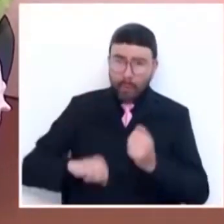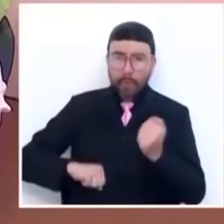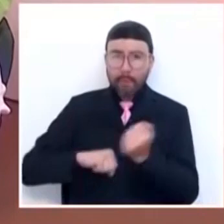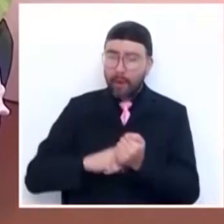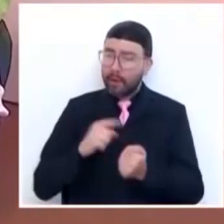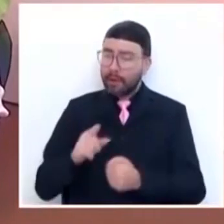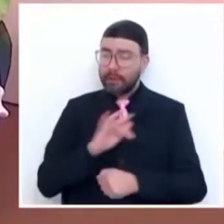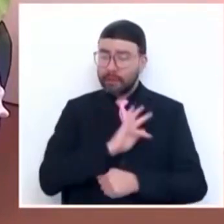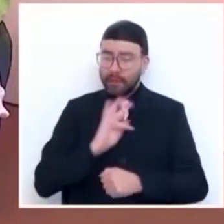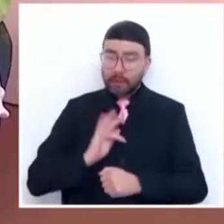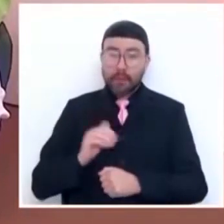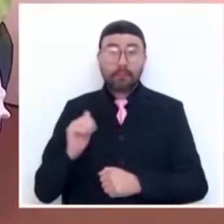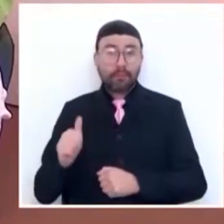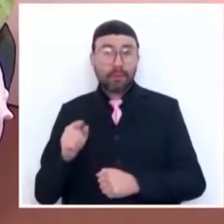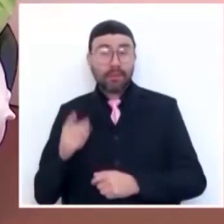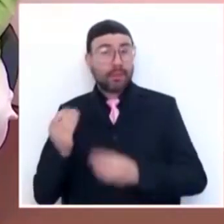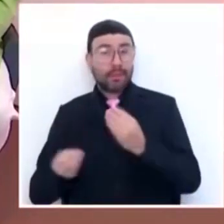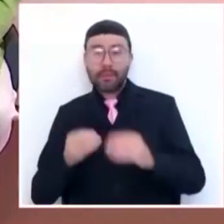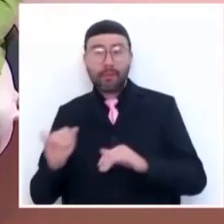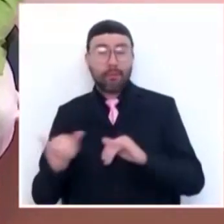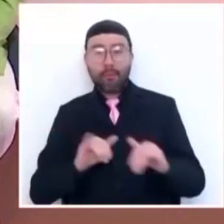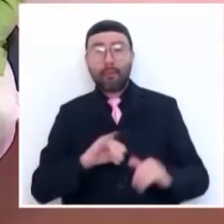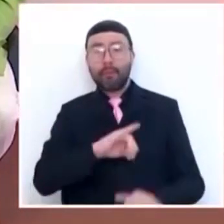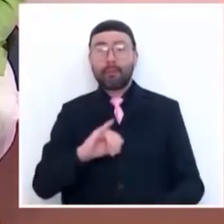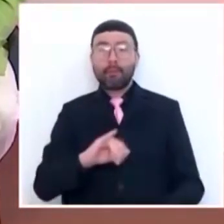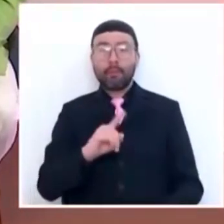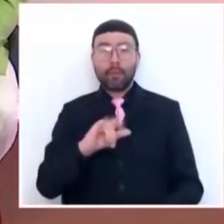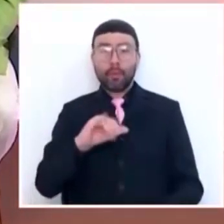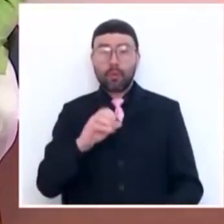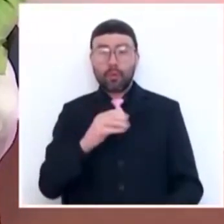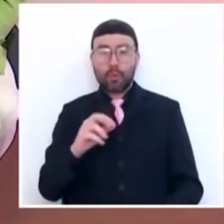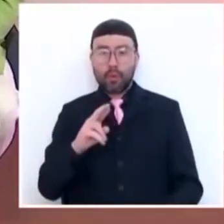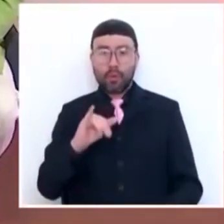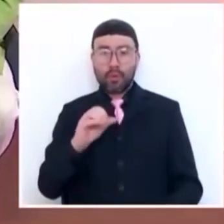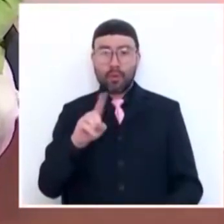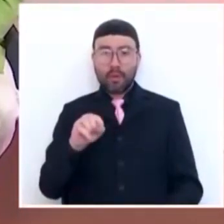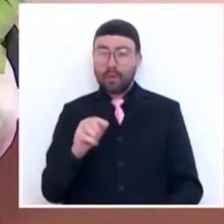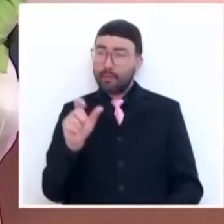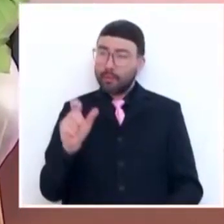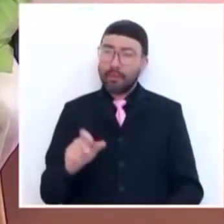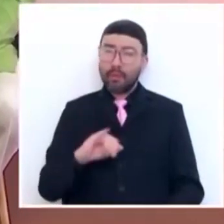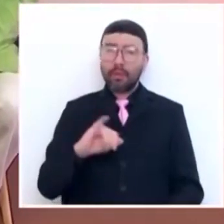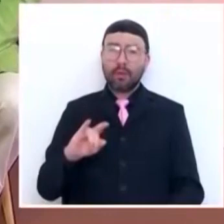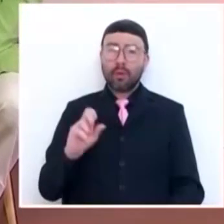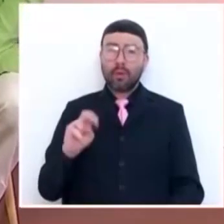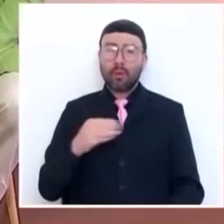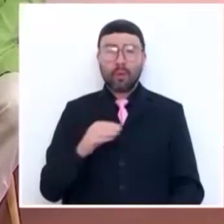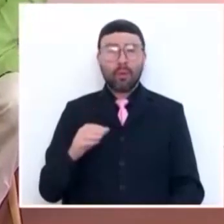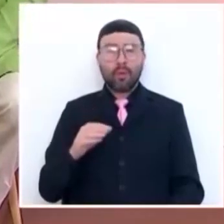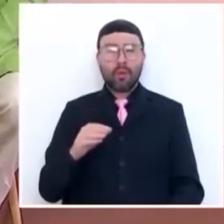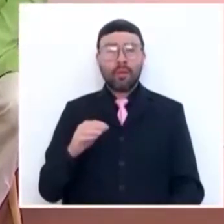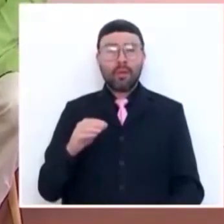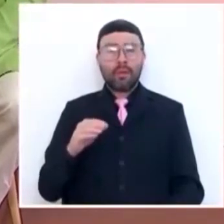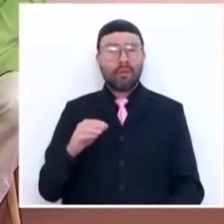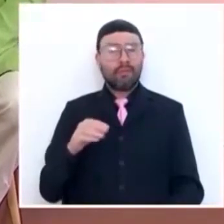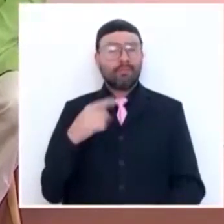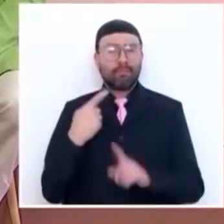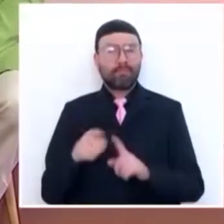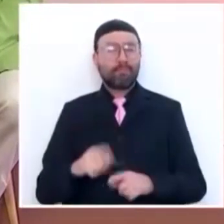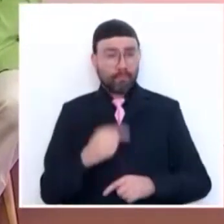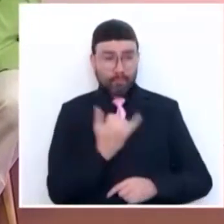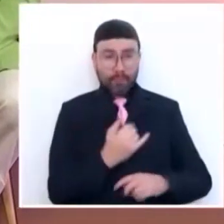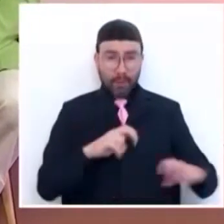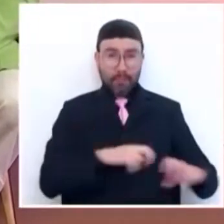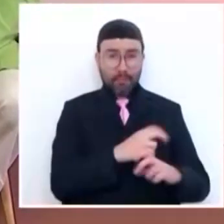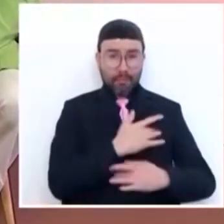como lo hizo el doctor Julio César Ríos, Juan Manuel, Juan Esteban, bueno, varios profesionales del Parque de la